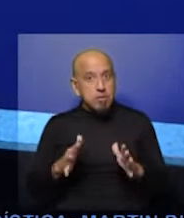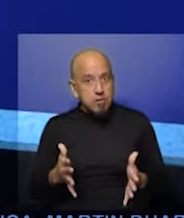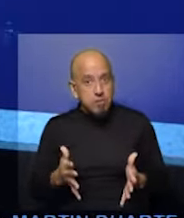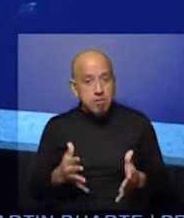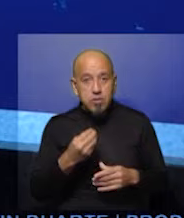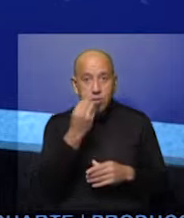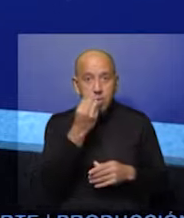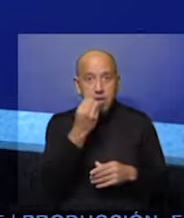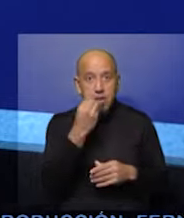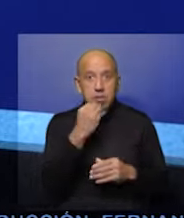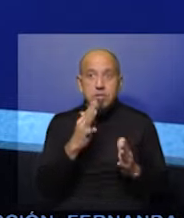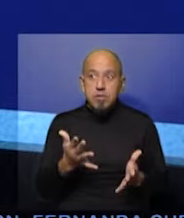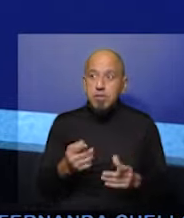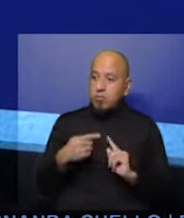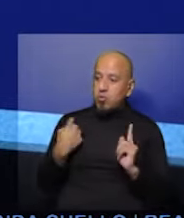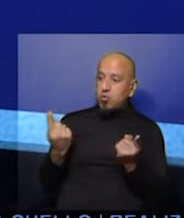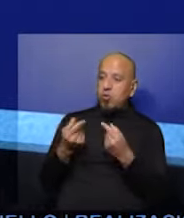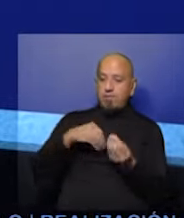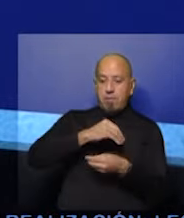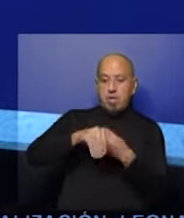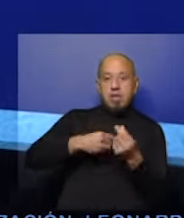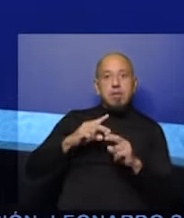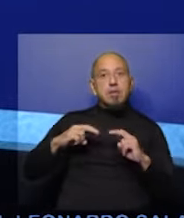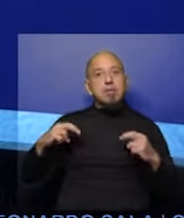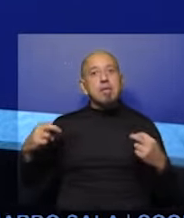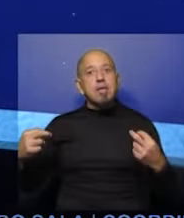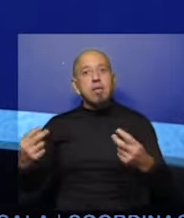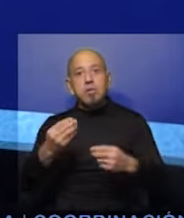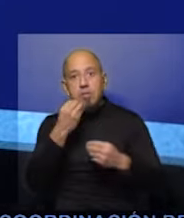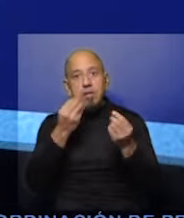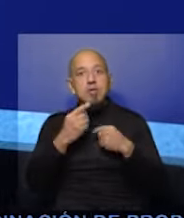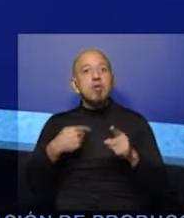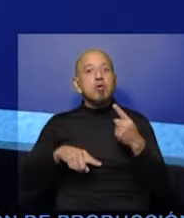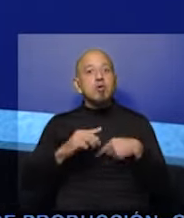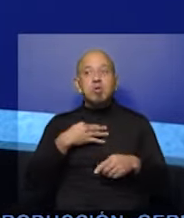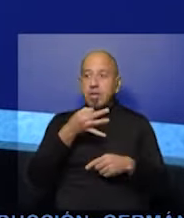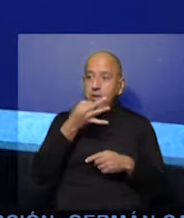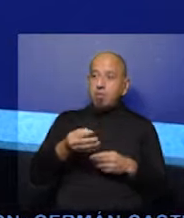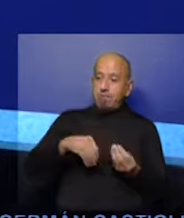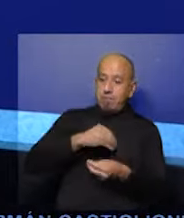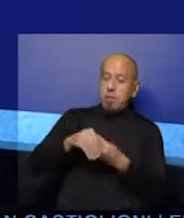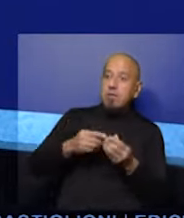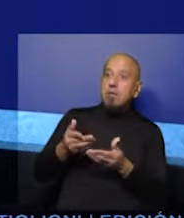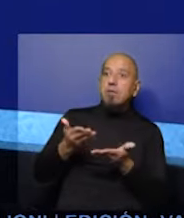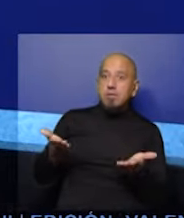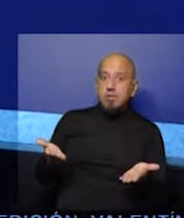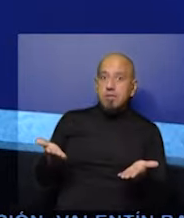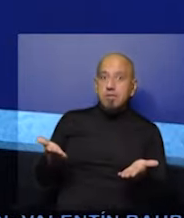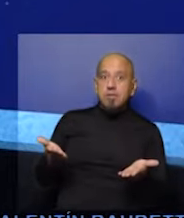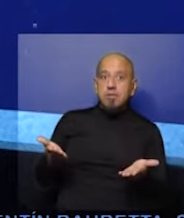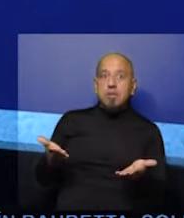comerlo y a la sobremesa familiar finalmente decirle a mi familia